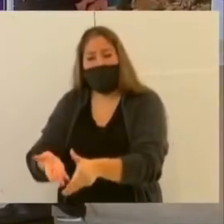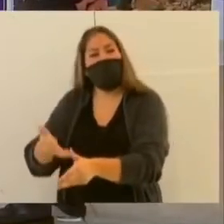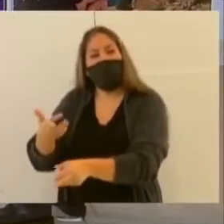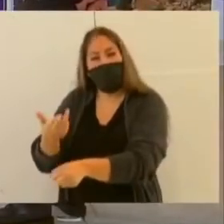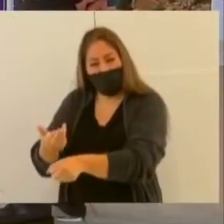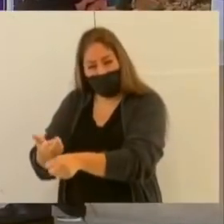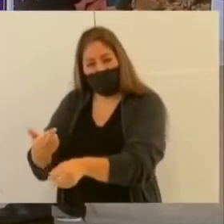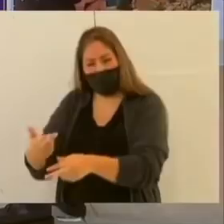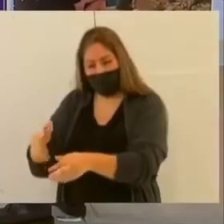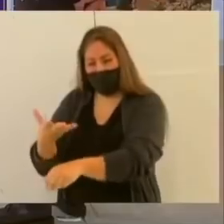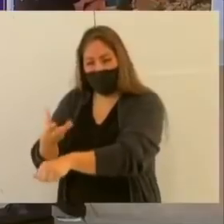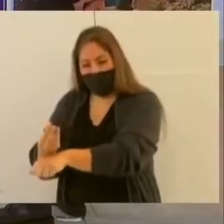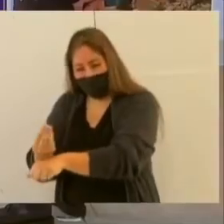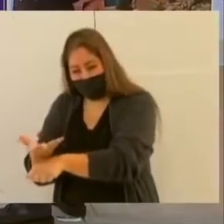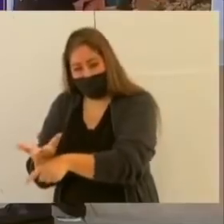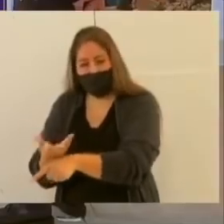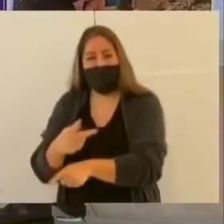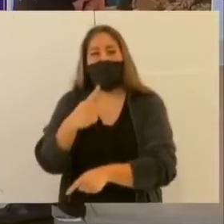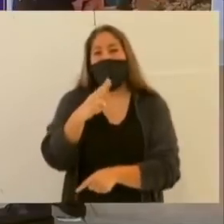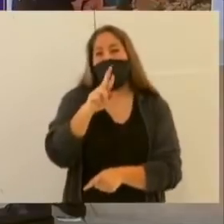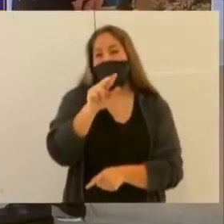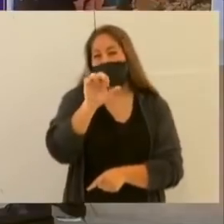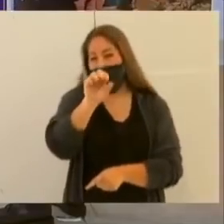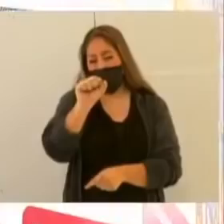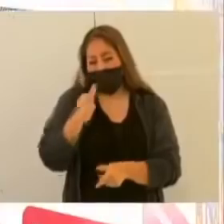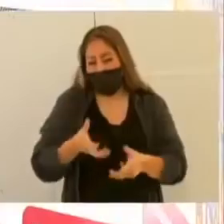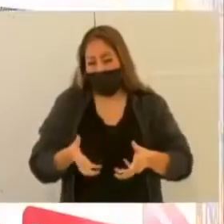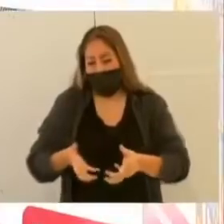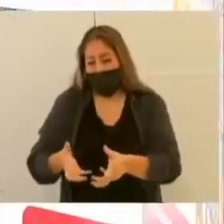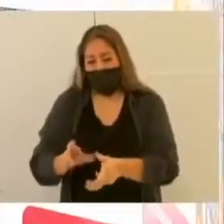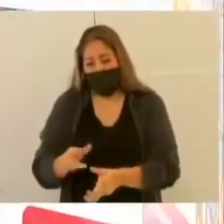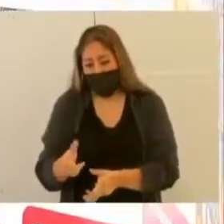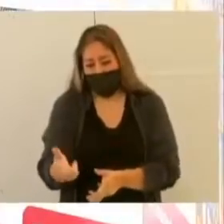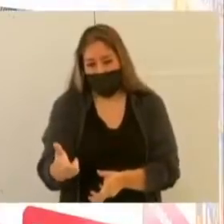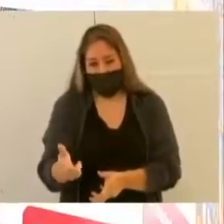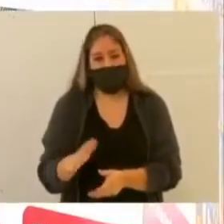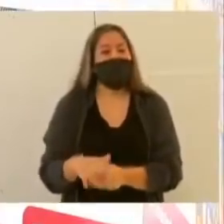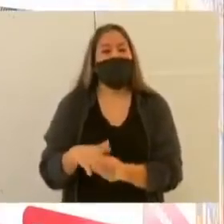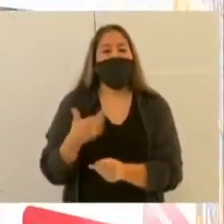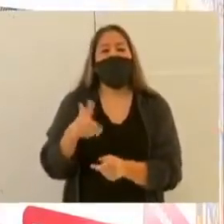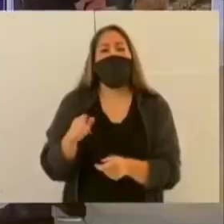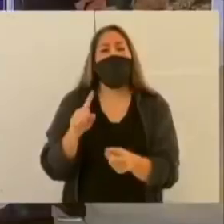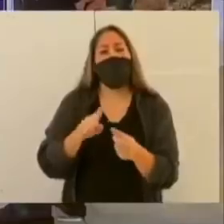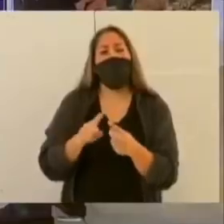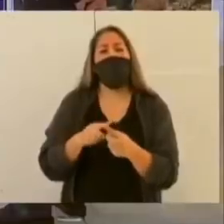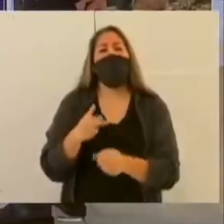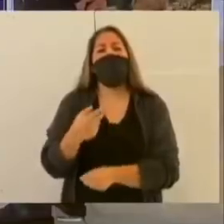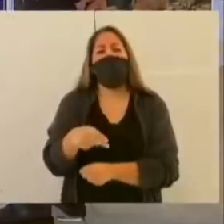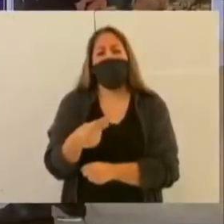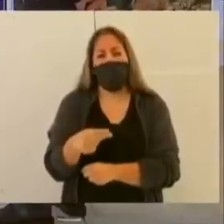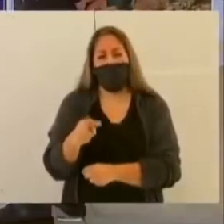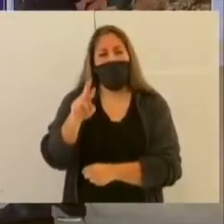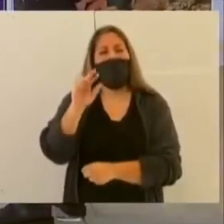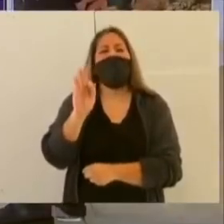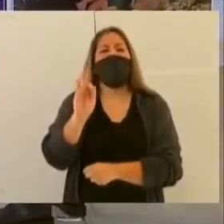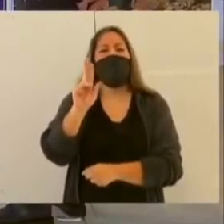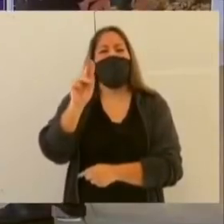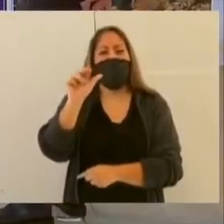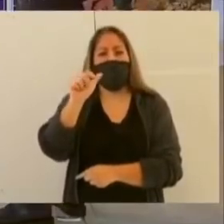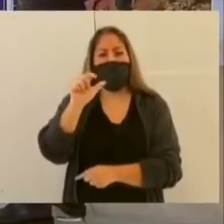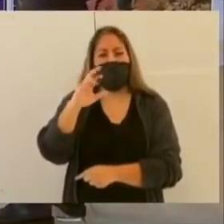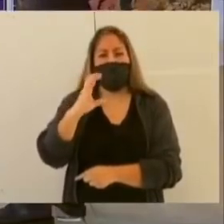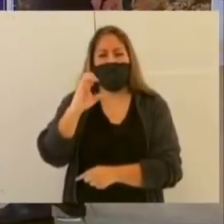de cabecera que son las presas Lázaro Cárdenas y Francisco Zarco. Estas obras de cabecera no tengan tantas pérdidas